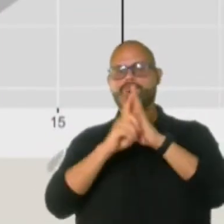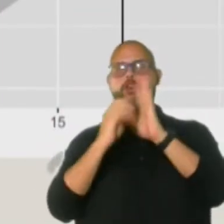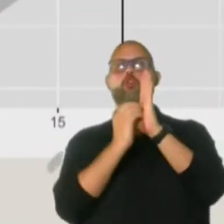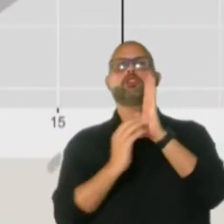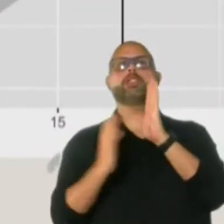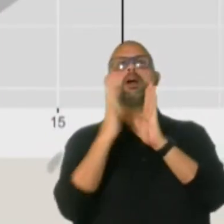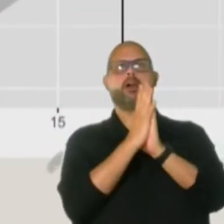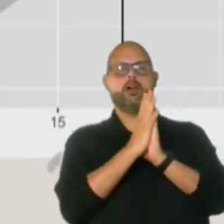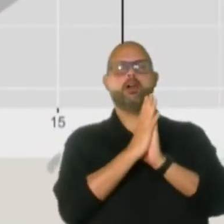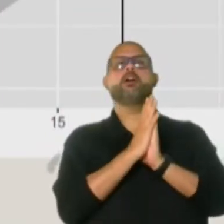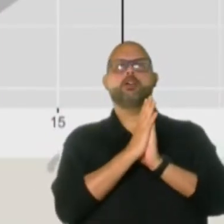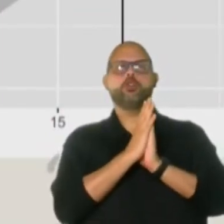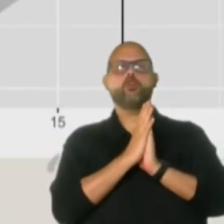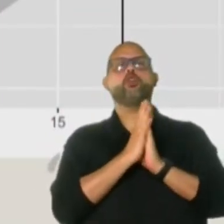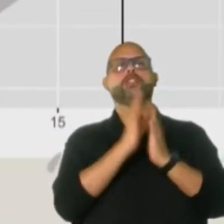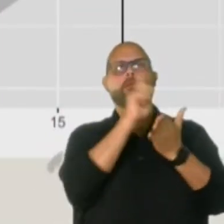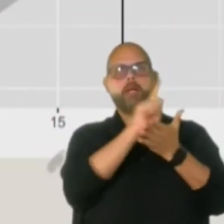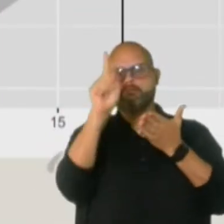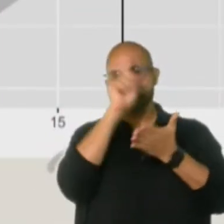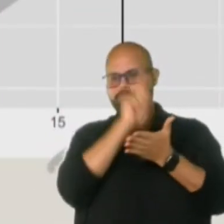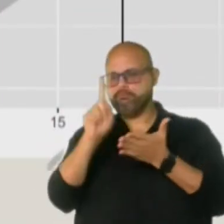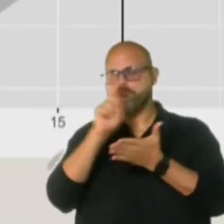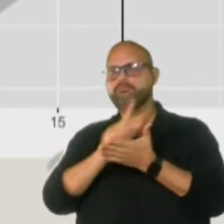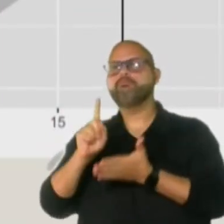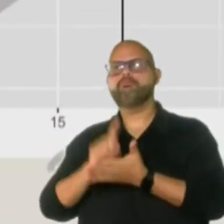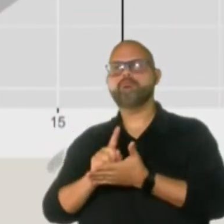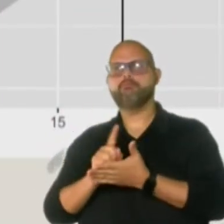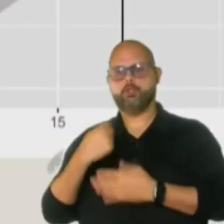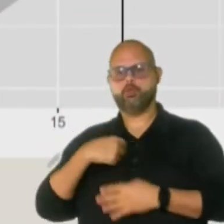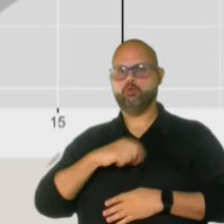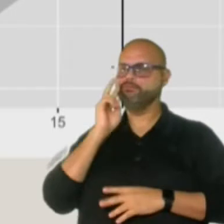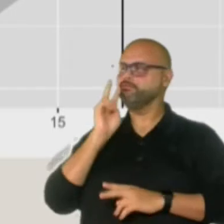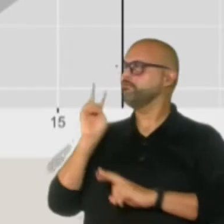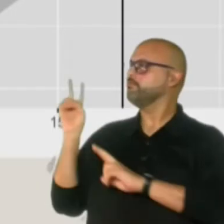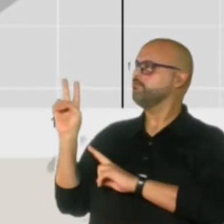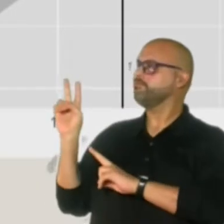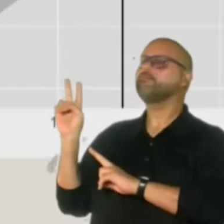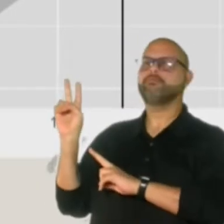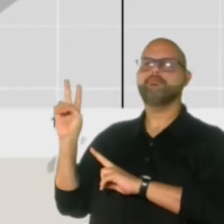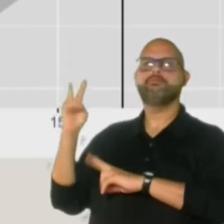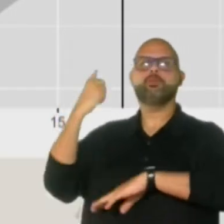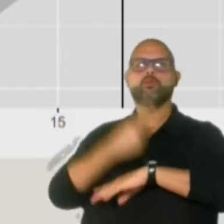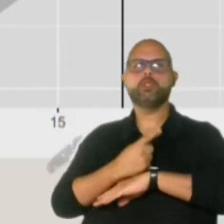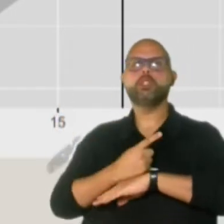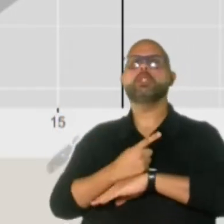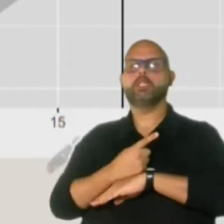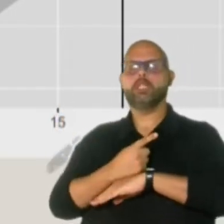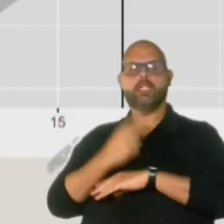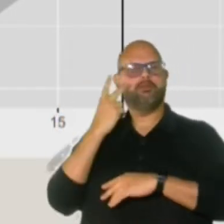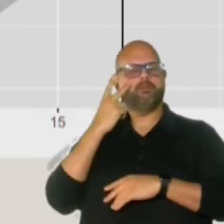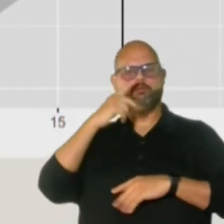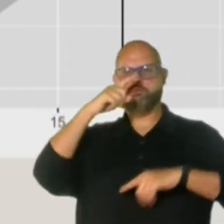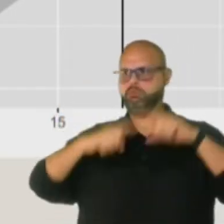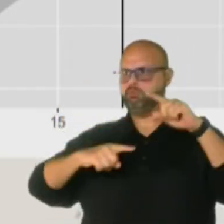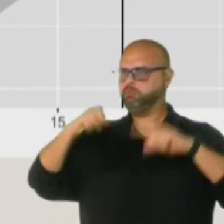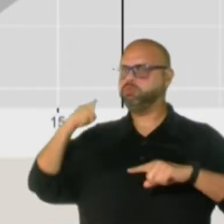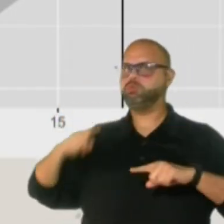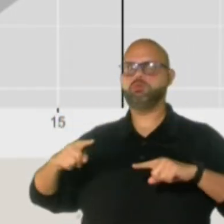Cuando nosotros vemos los datos por día, vemos que hay una fluctuación muy grande. Así que para eliminar